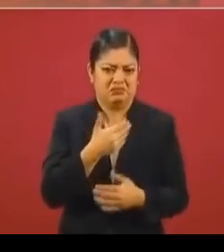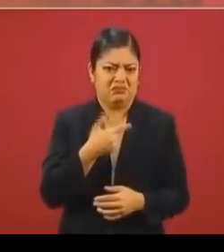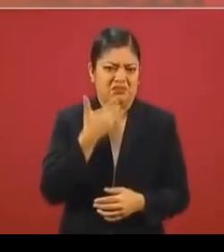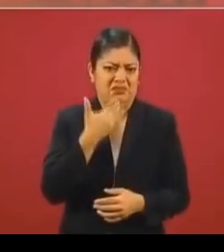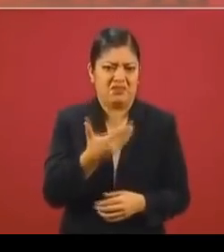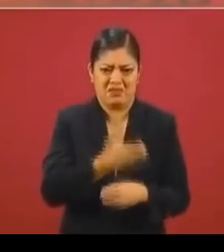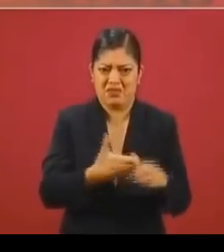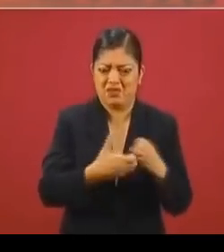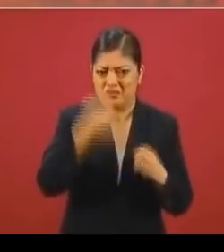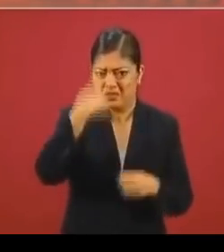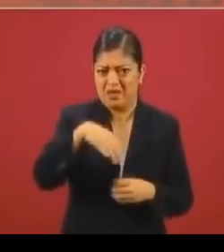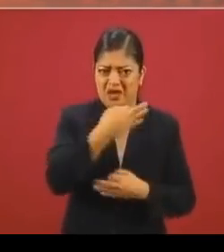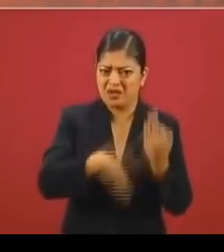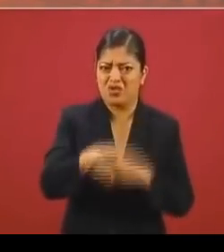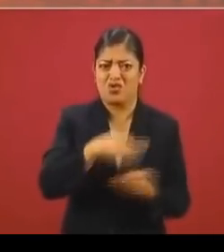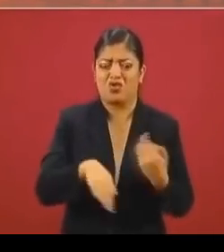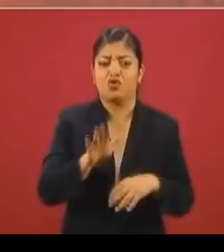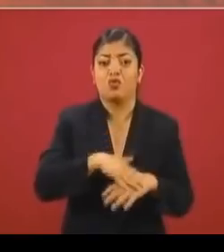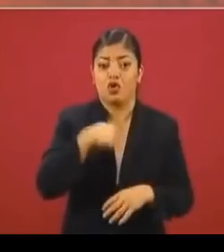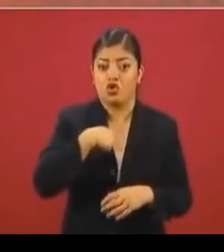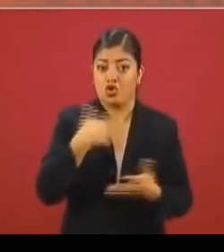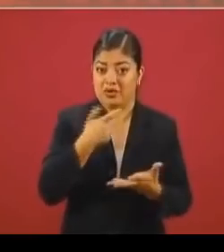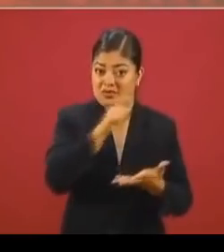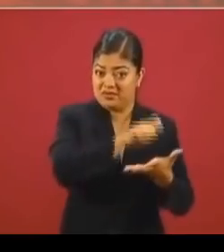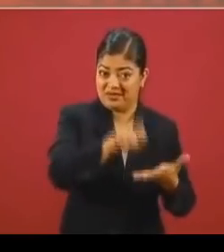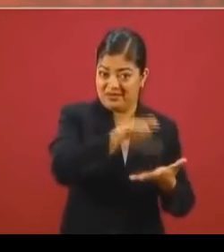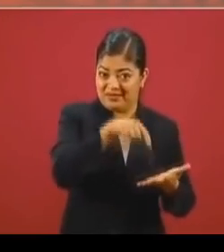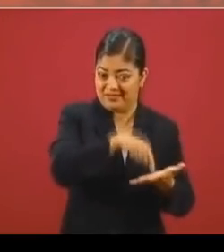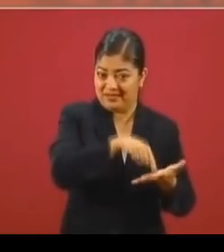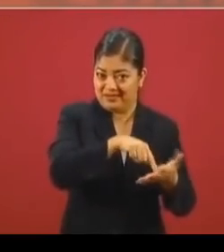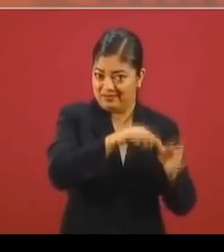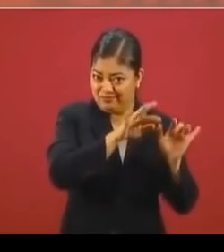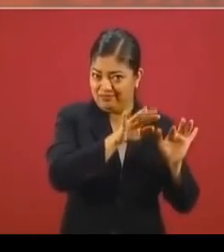todos, porque ahí en el ensayo explico